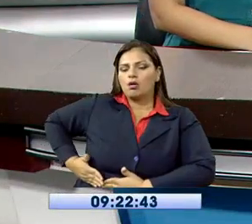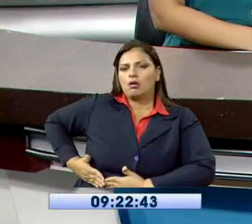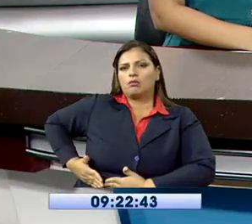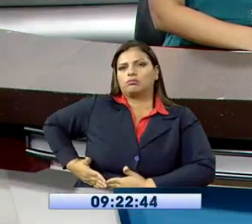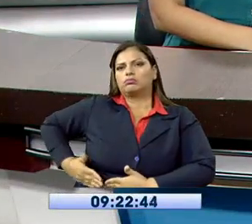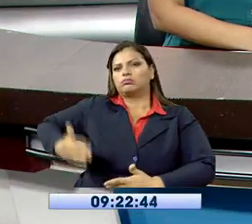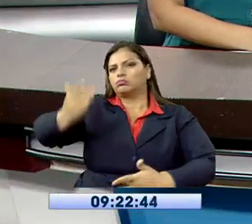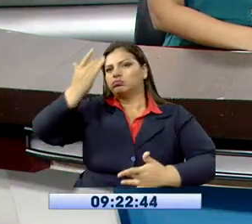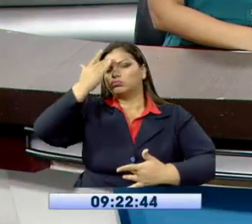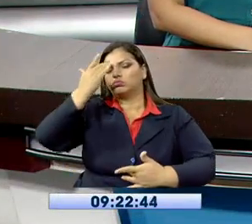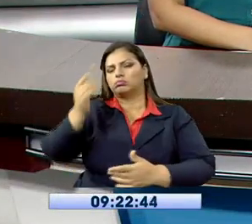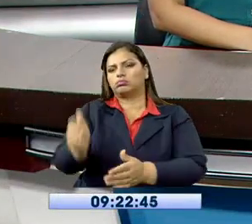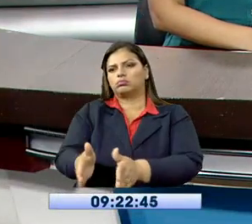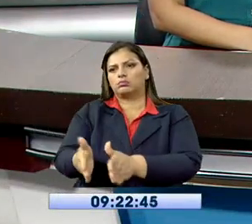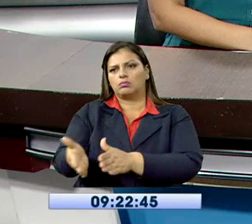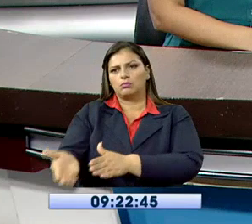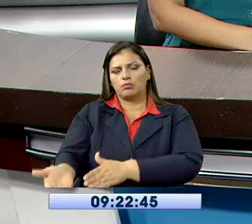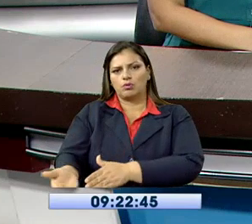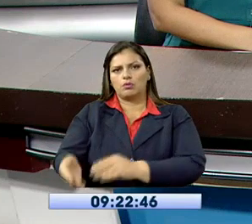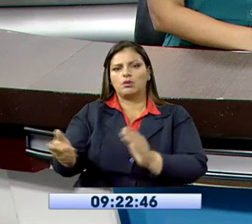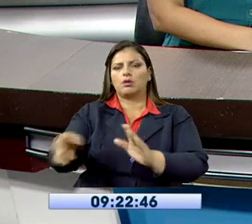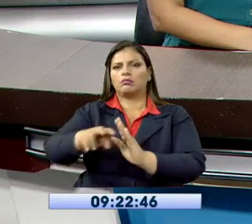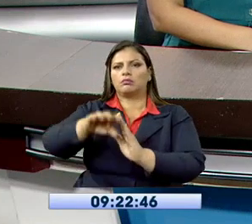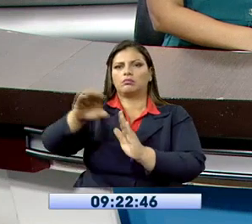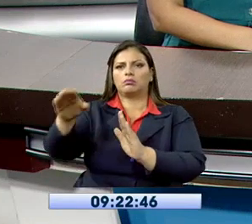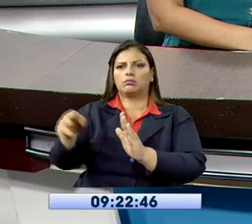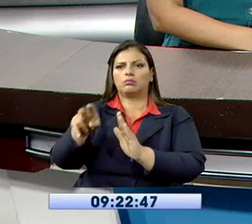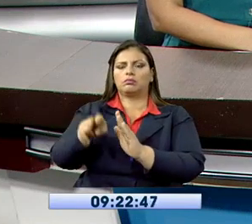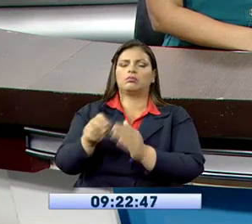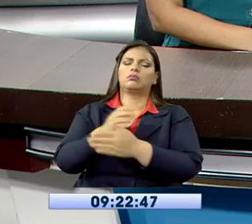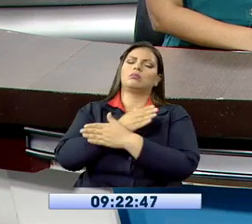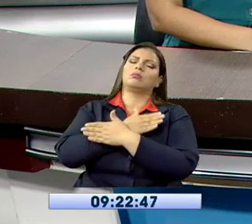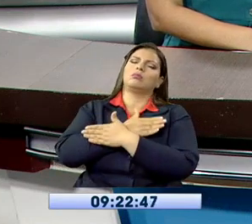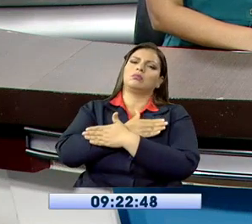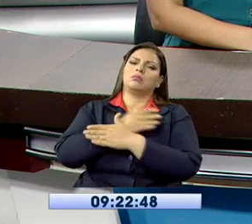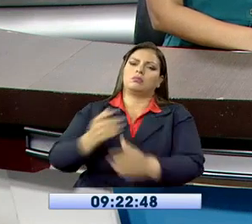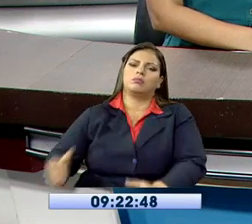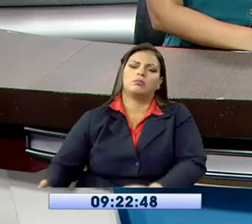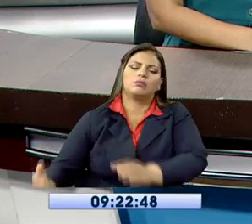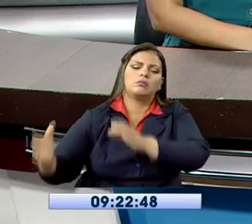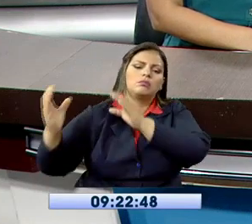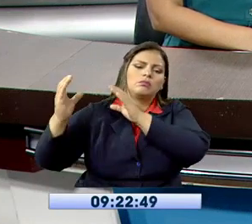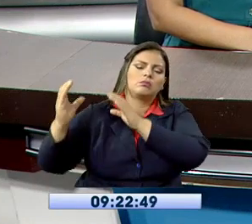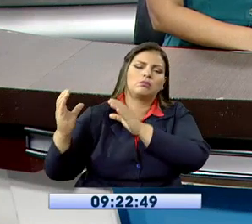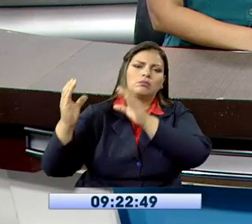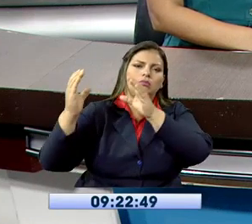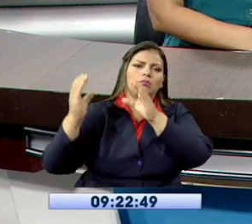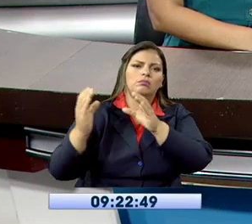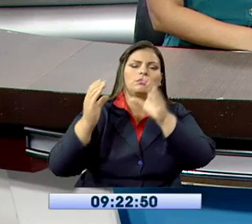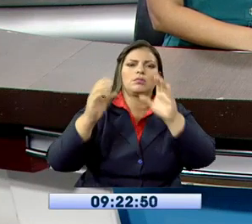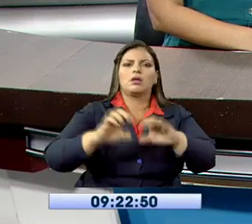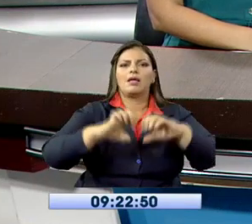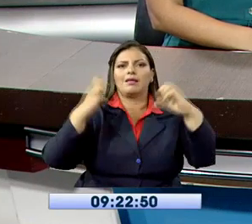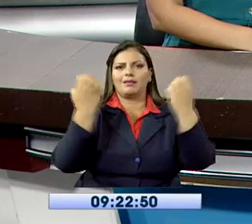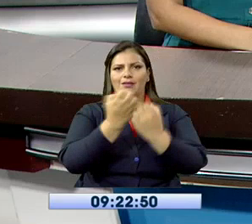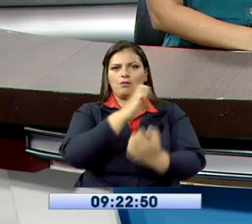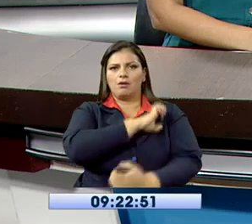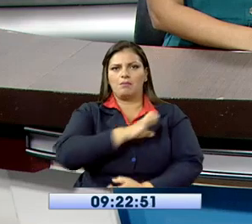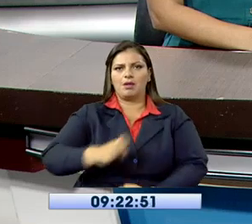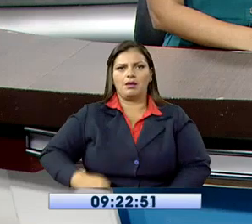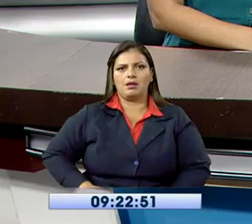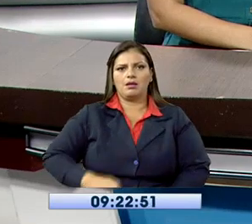trasladado al Estadio Capuel. En ese sitio recibió los honores respectivos y muy merecidos, por cierto, por parte